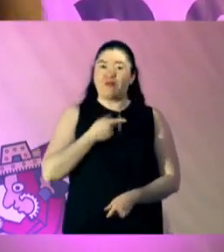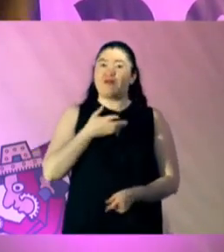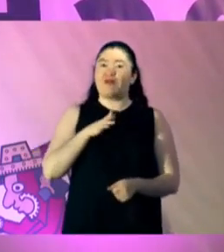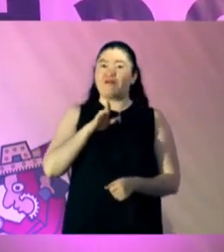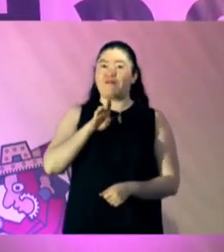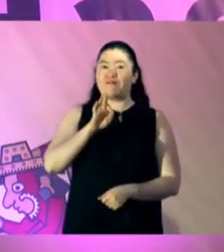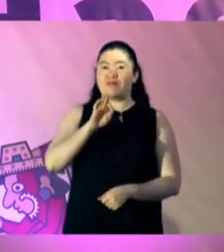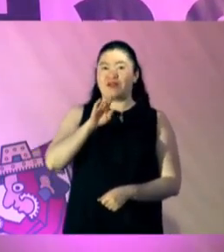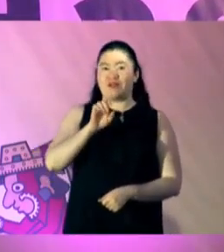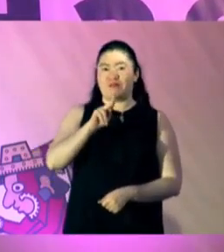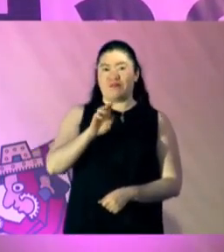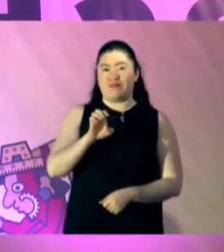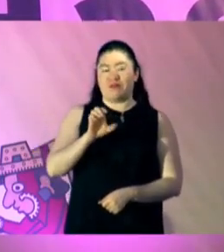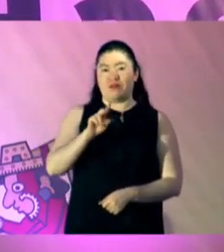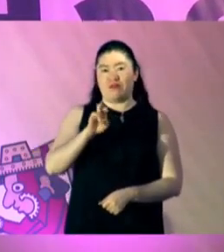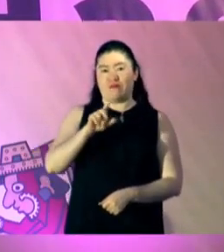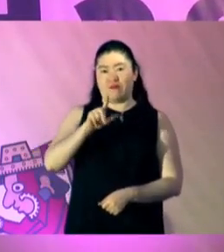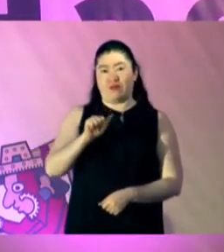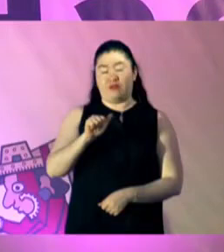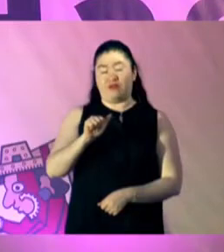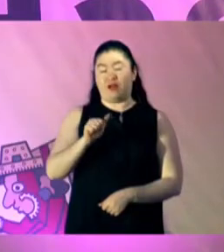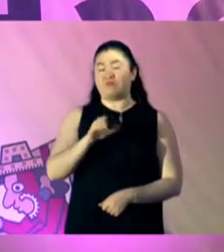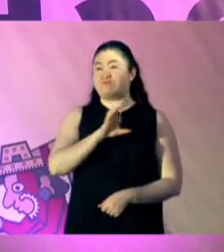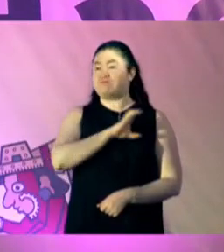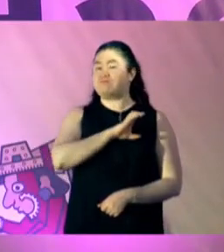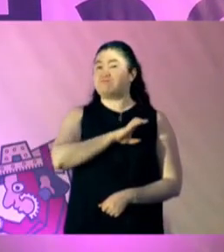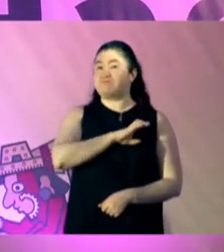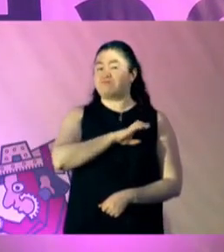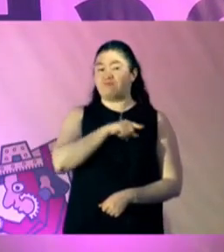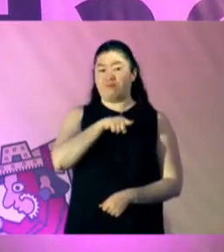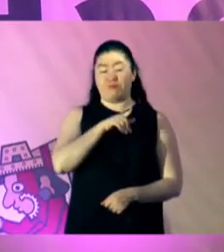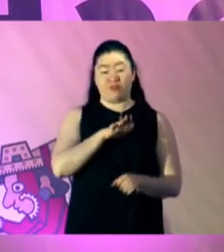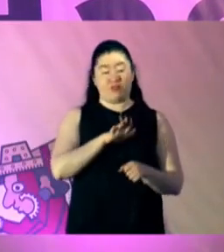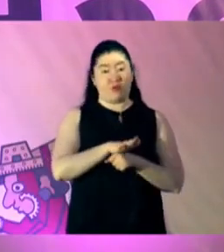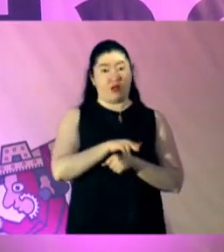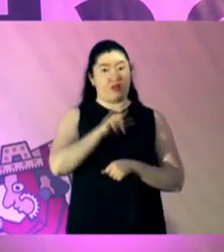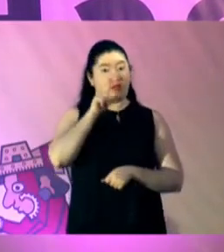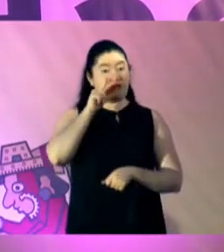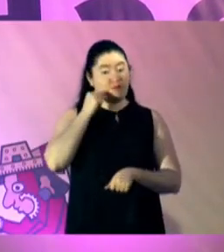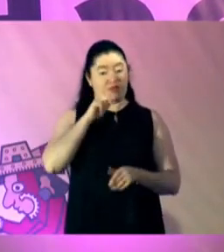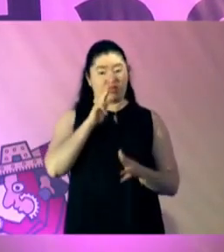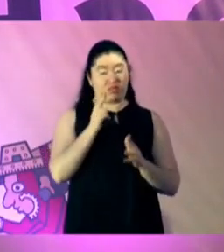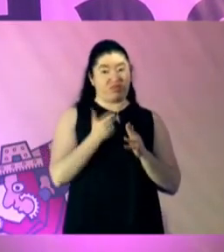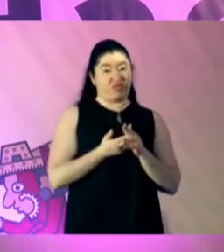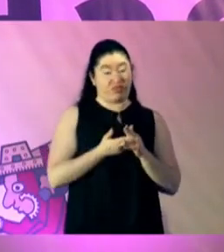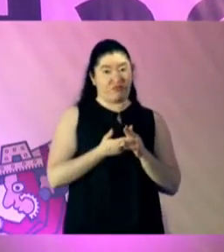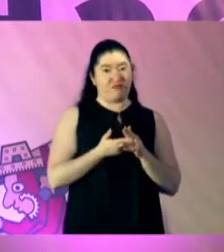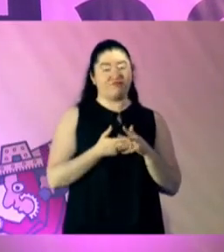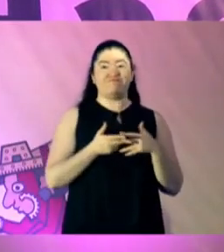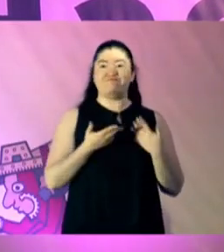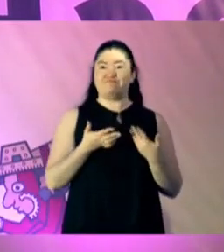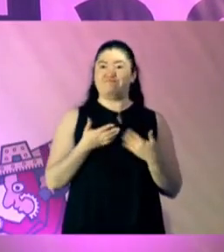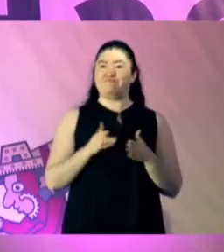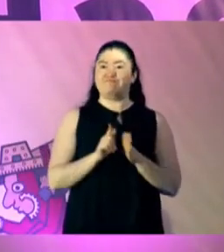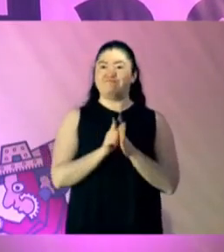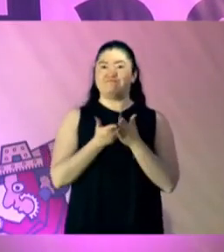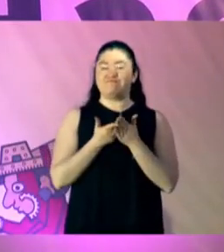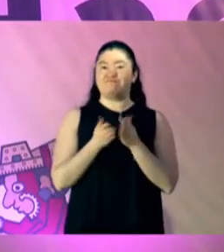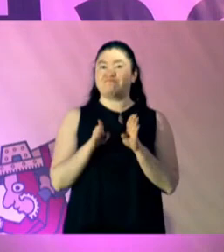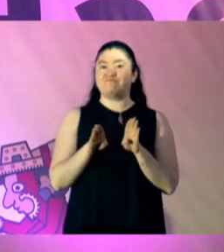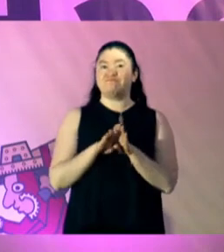felipe ávila y este libro del asesinato de zapata pues iba a ser como